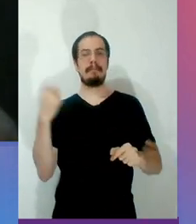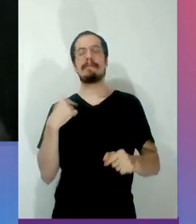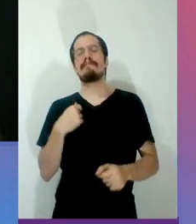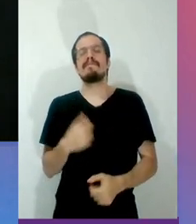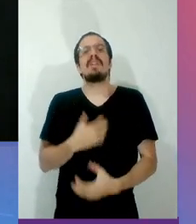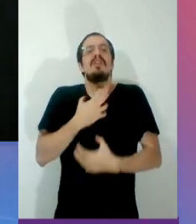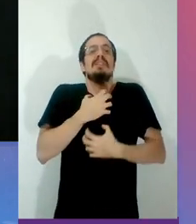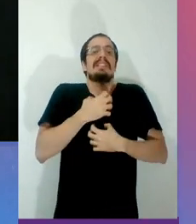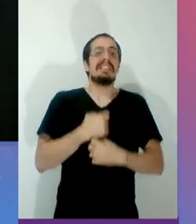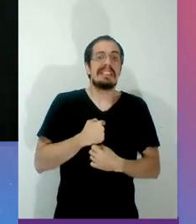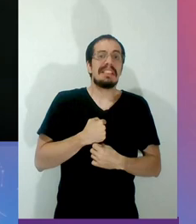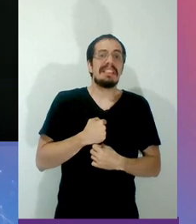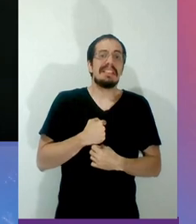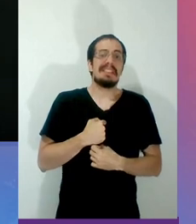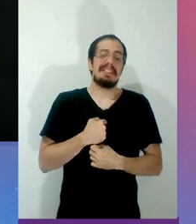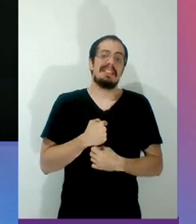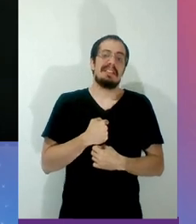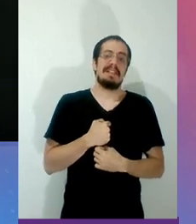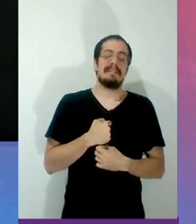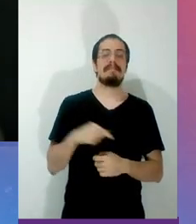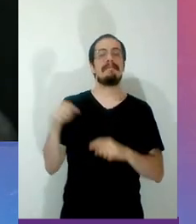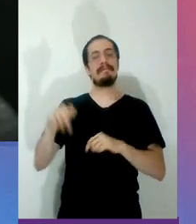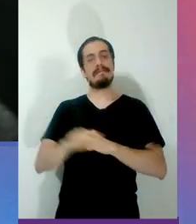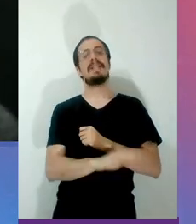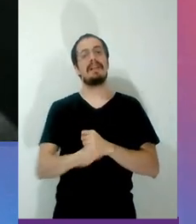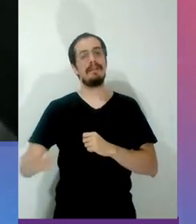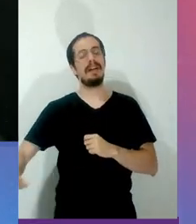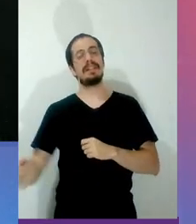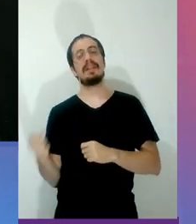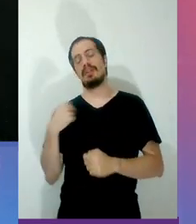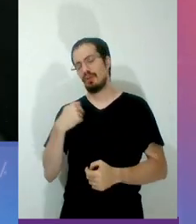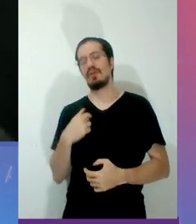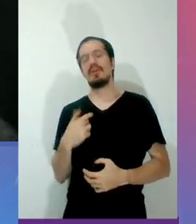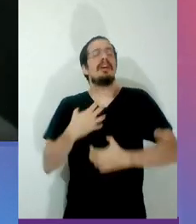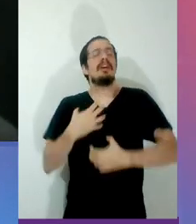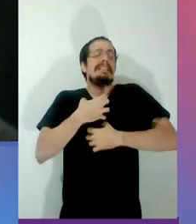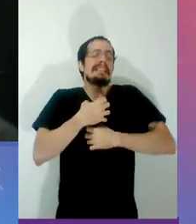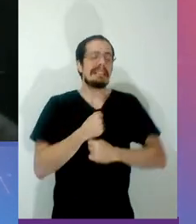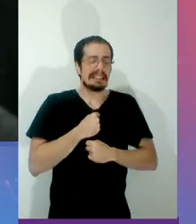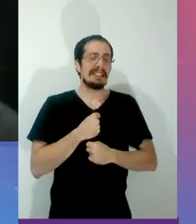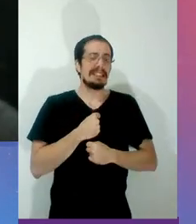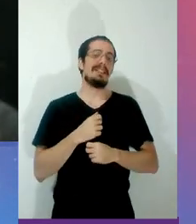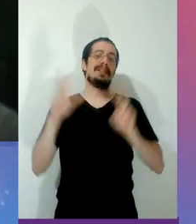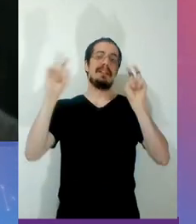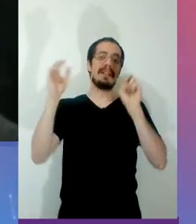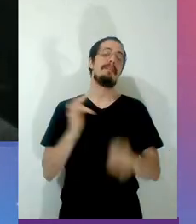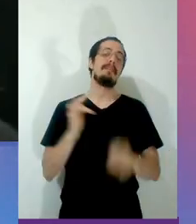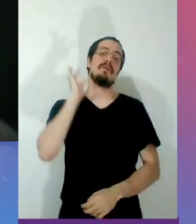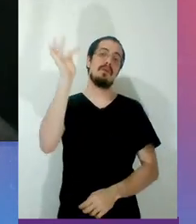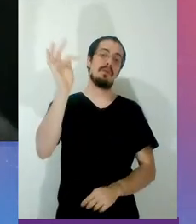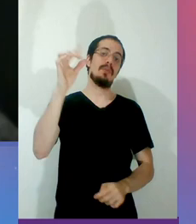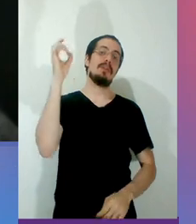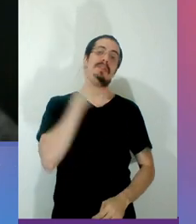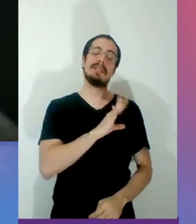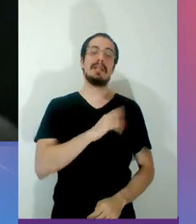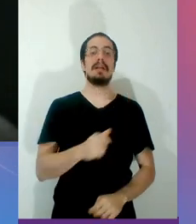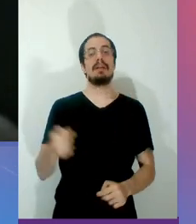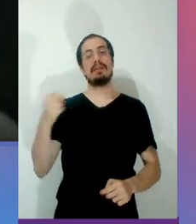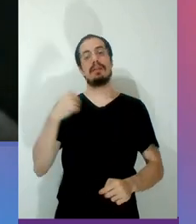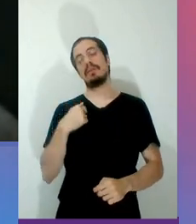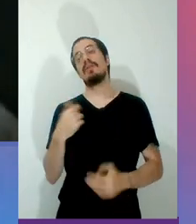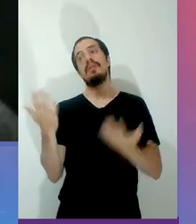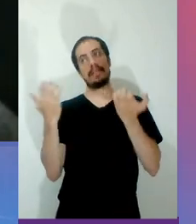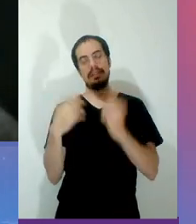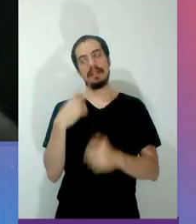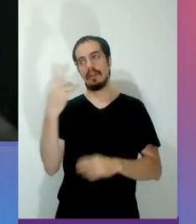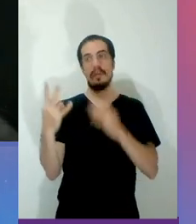me angustia mucho la infancia y me angustia mucho el futuro de nuestro país si no somos capaces